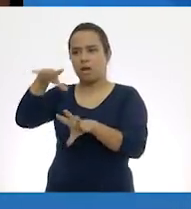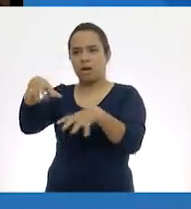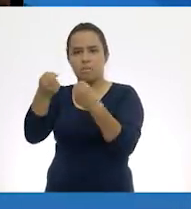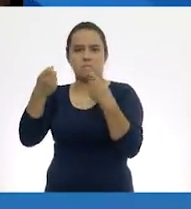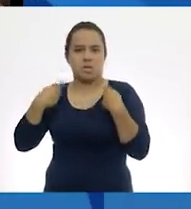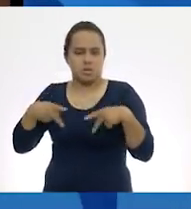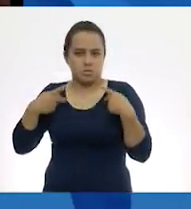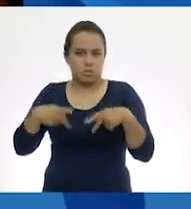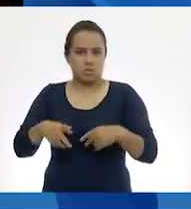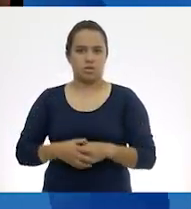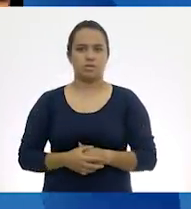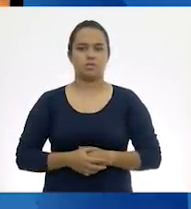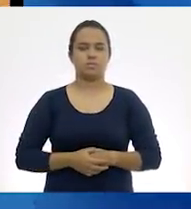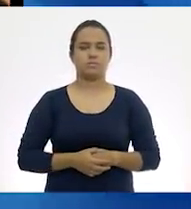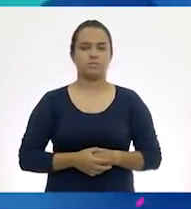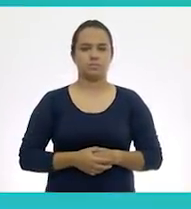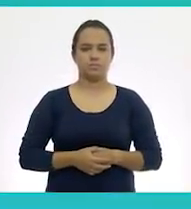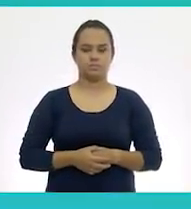rescate.